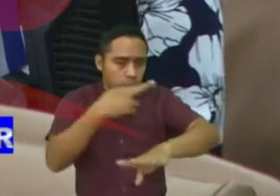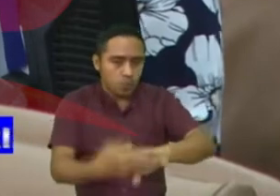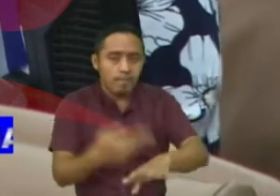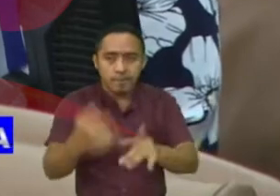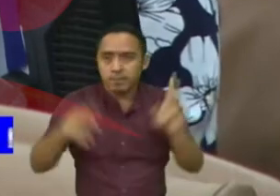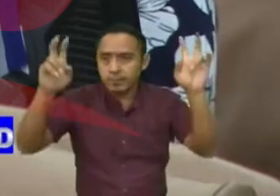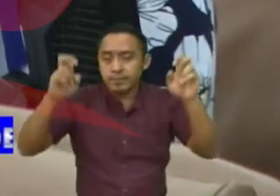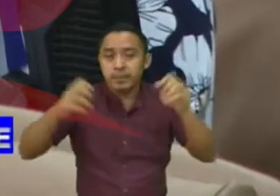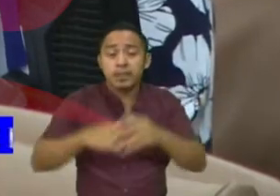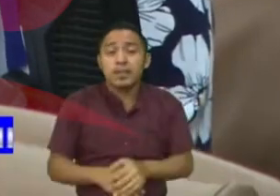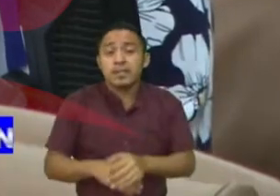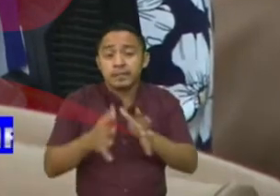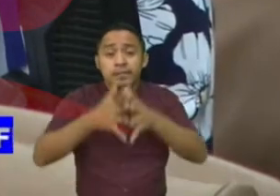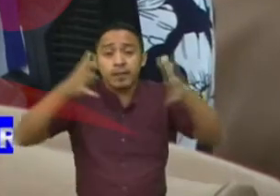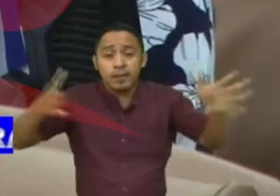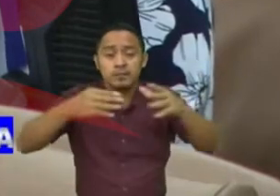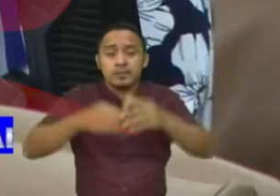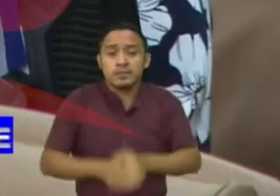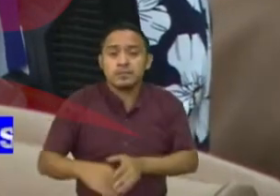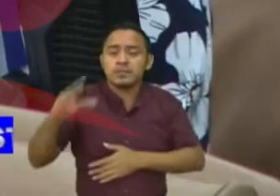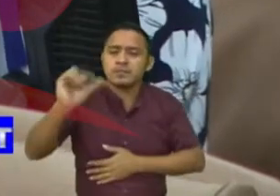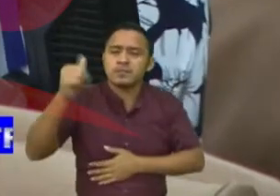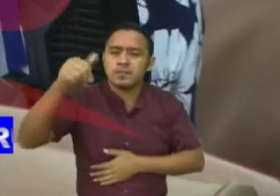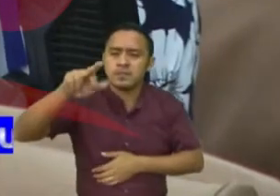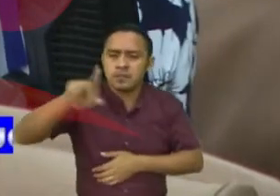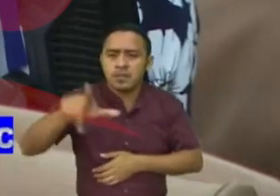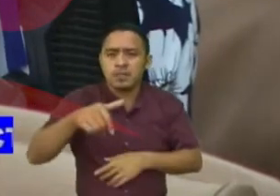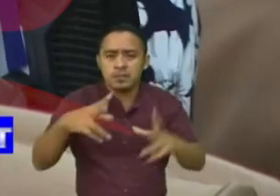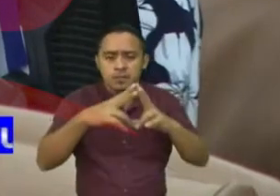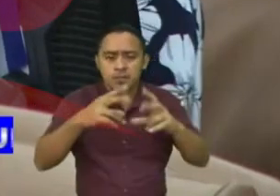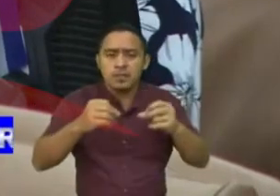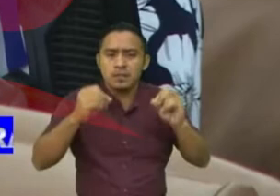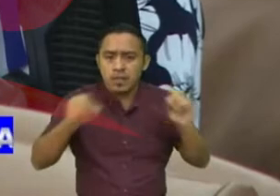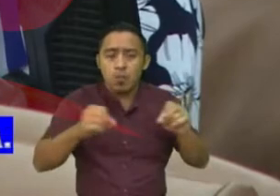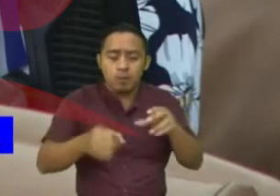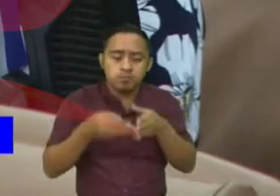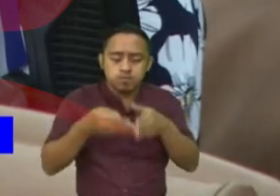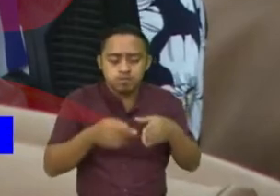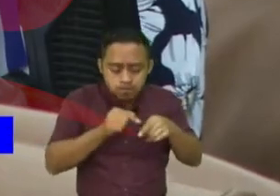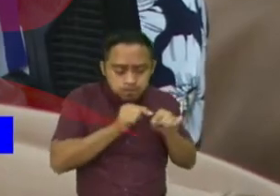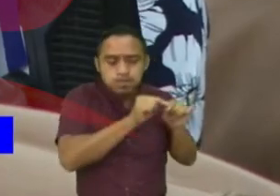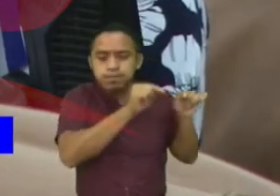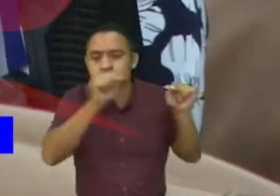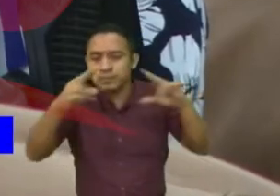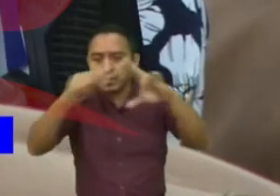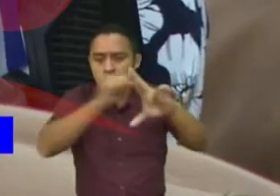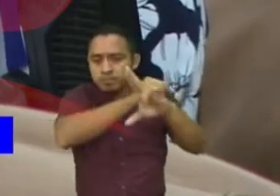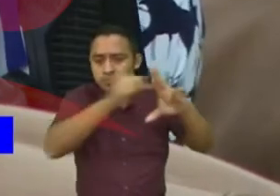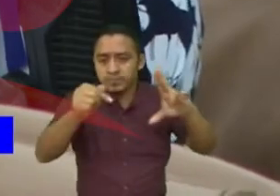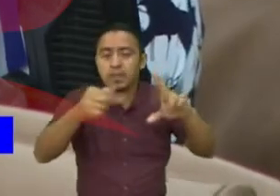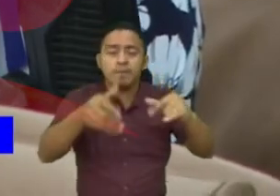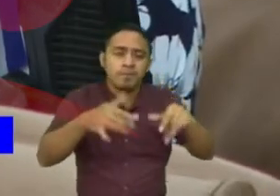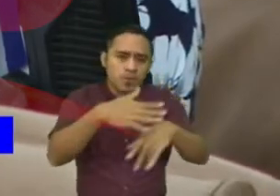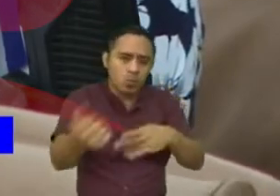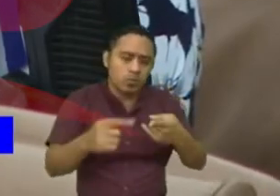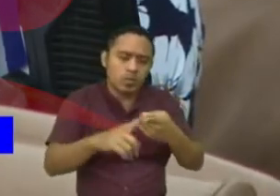al Gran Canal Interoceánico de Nicaragua y sus antecedentes históricos, la construcción de aeropuertos, calles, caminos, carreteras, trochas, puentes y vías